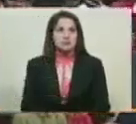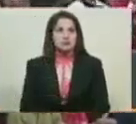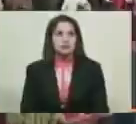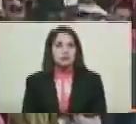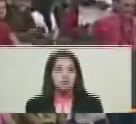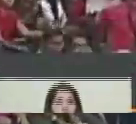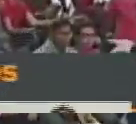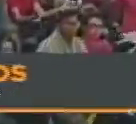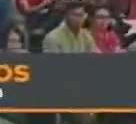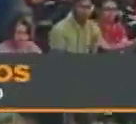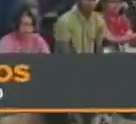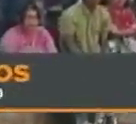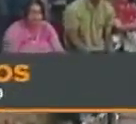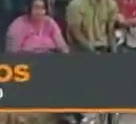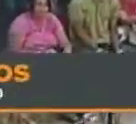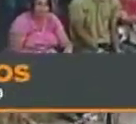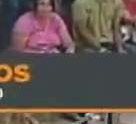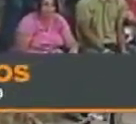Guárico.